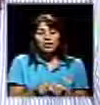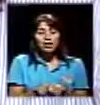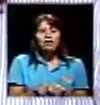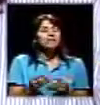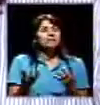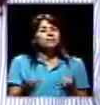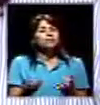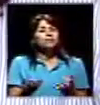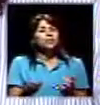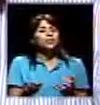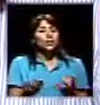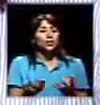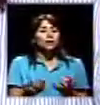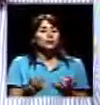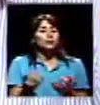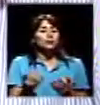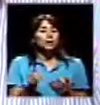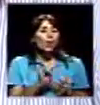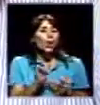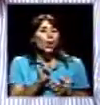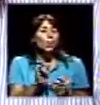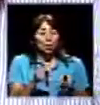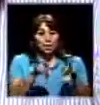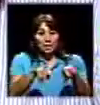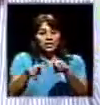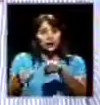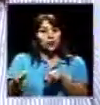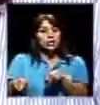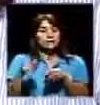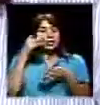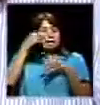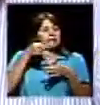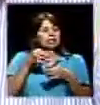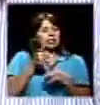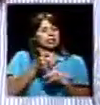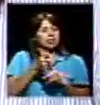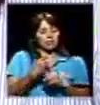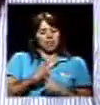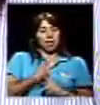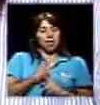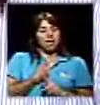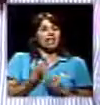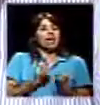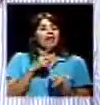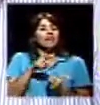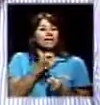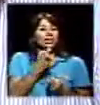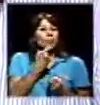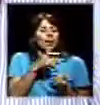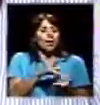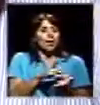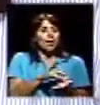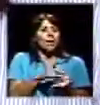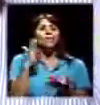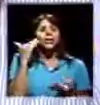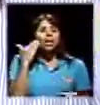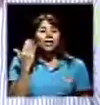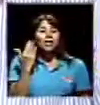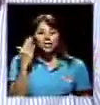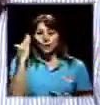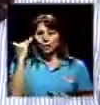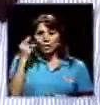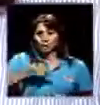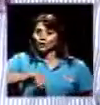cómo es que las personas se medican y automedican y por qué. ¿Por qué tenemos medicamentos tradicionales y no